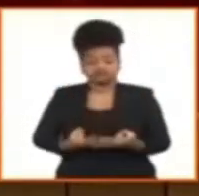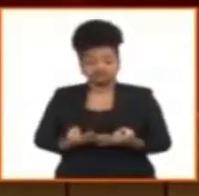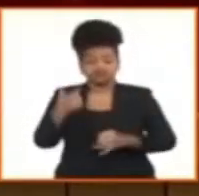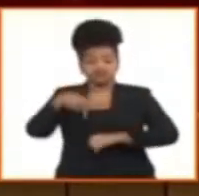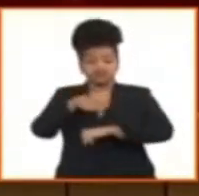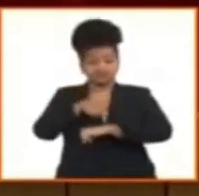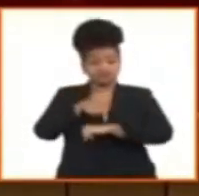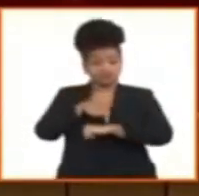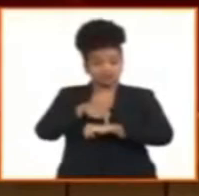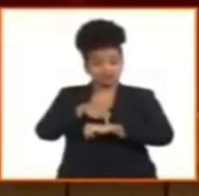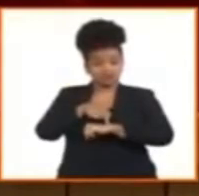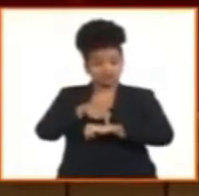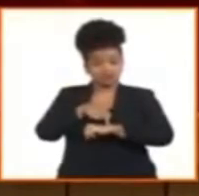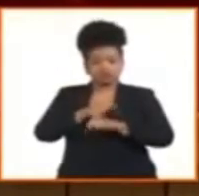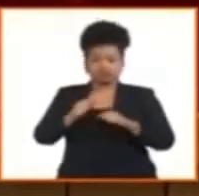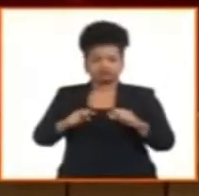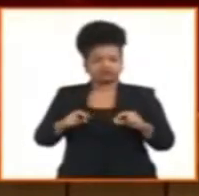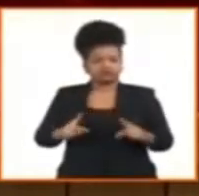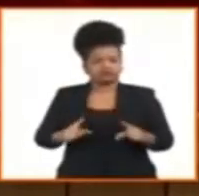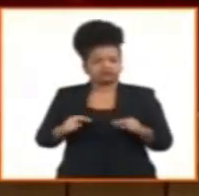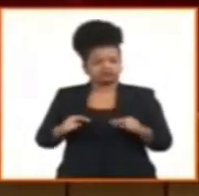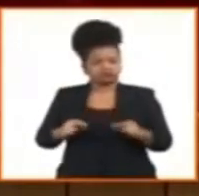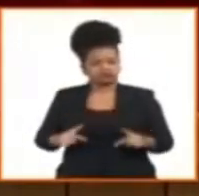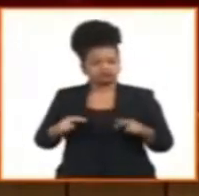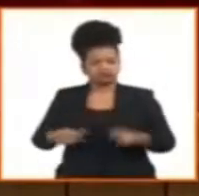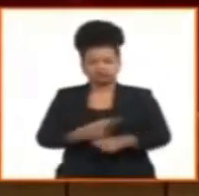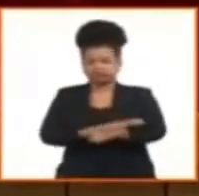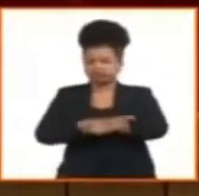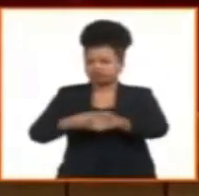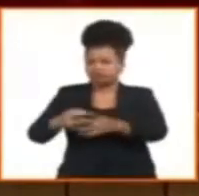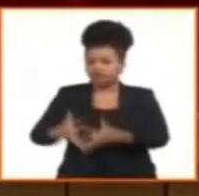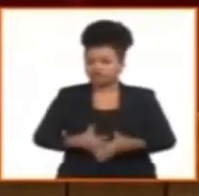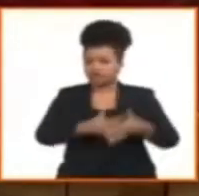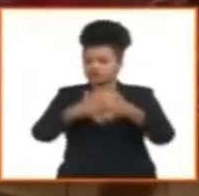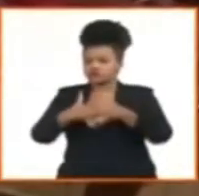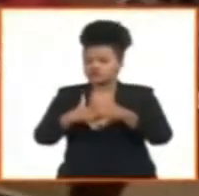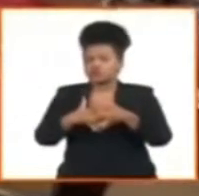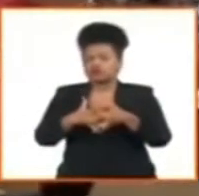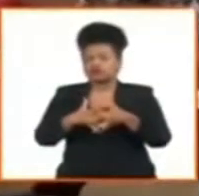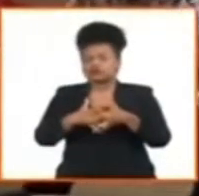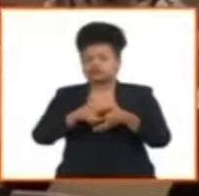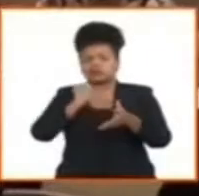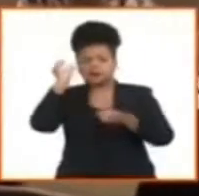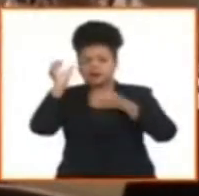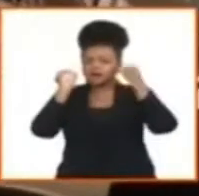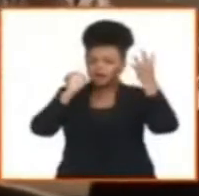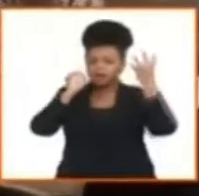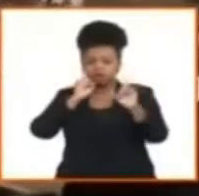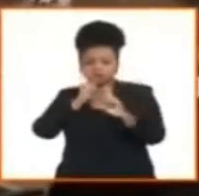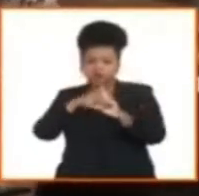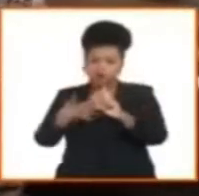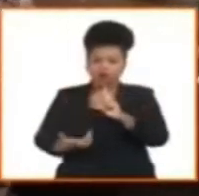sucedido en más de una ocasión a lo largo de nuestra historia, Estados Unidos ha vuelto a manipular el tema migratorio en busca de pretextos con